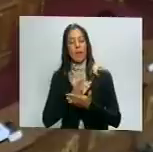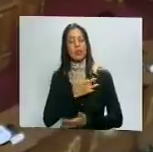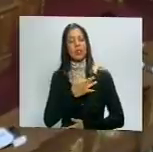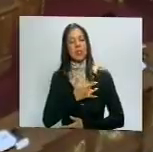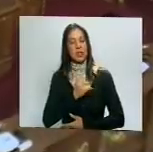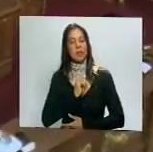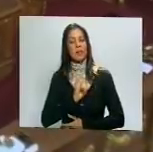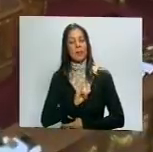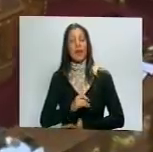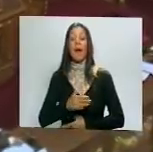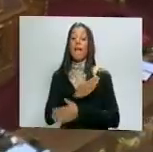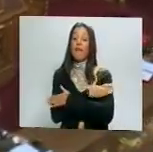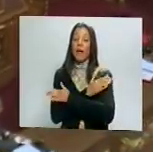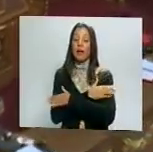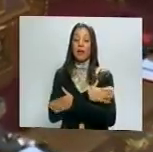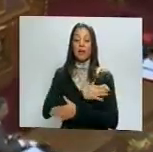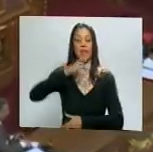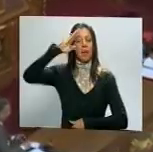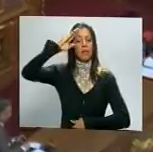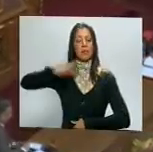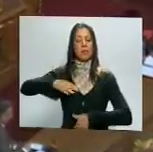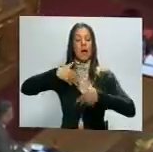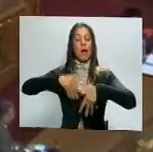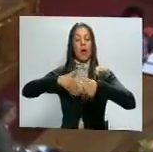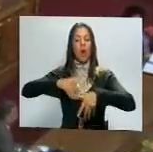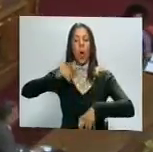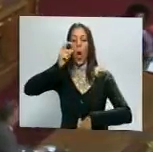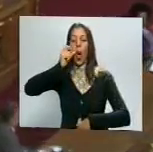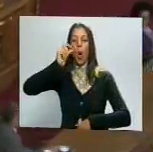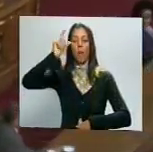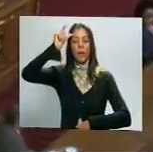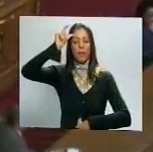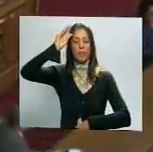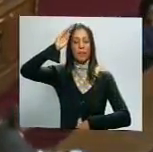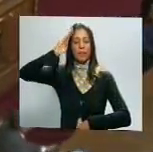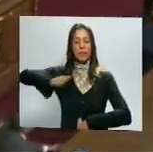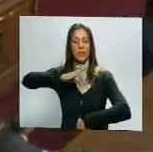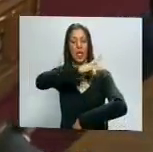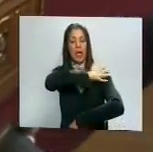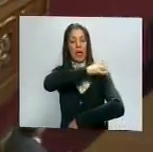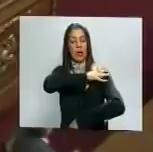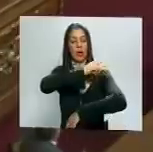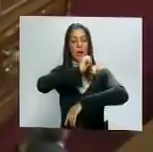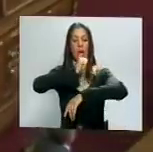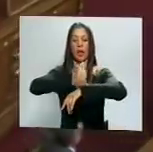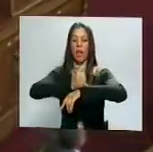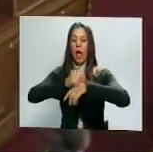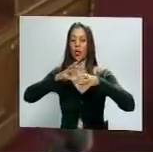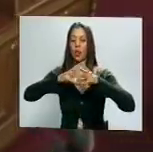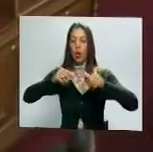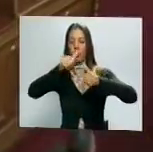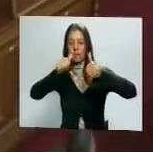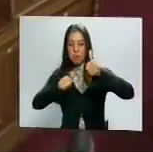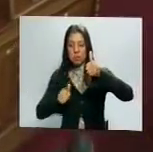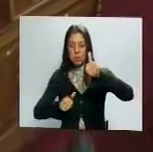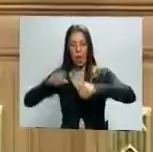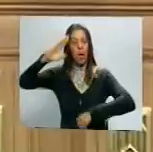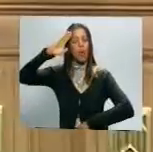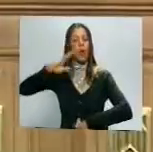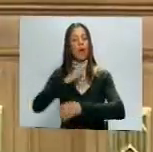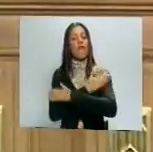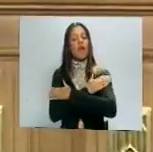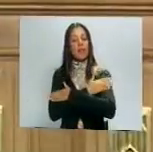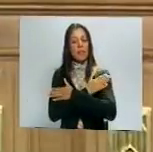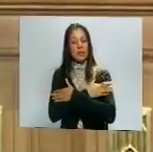eso felicitamos a la Fuerza Armada, al general Vladimir Padrino López y a todo el alto mando militar, porque están restiados con el